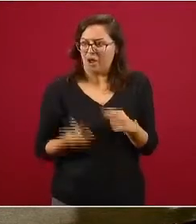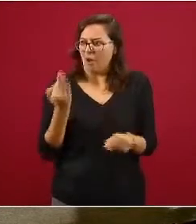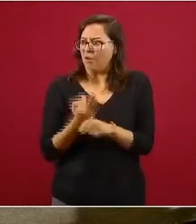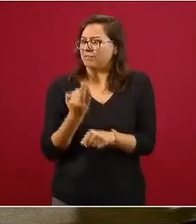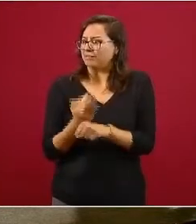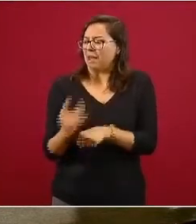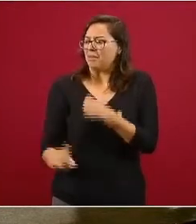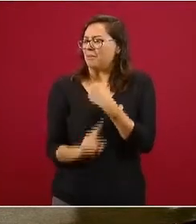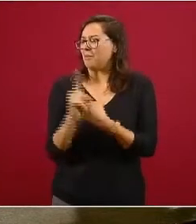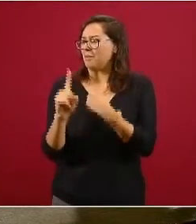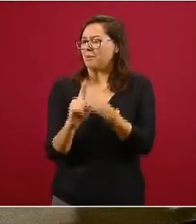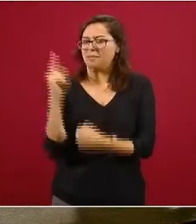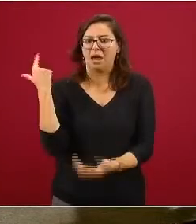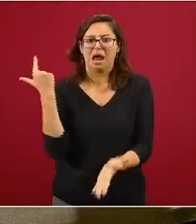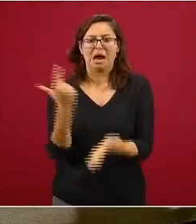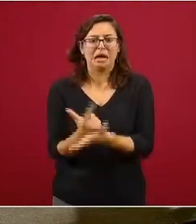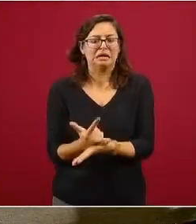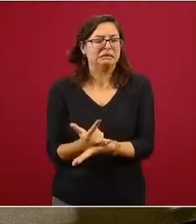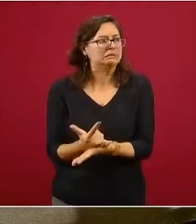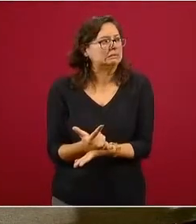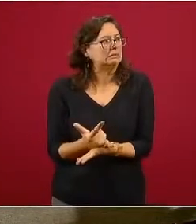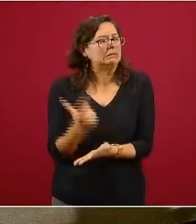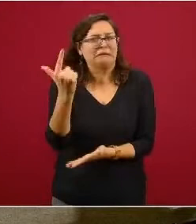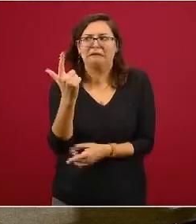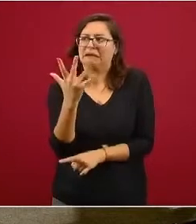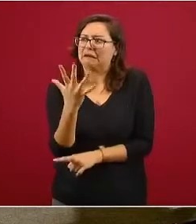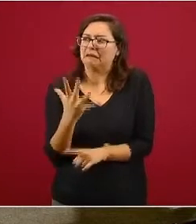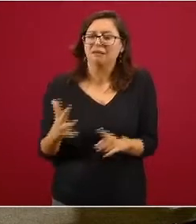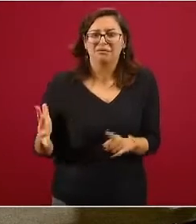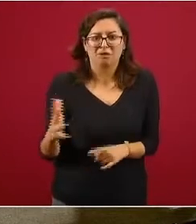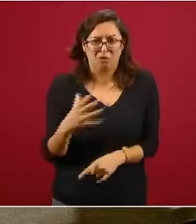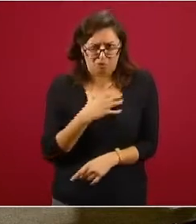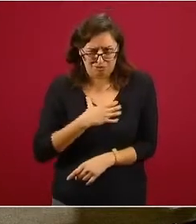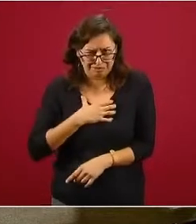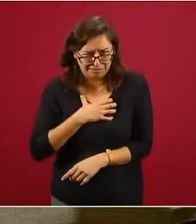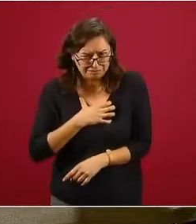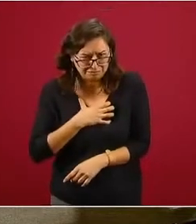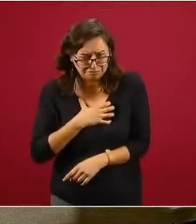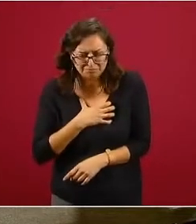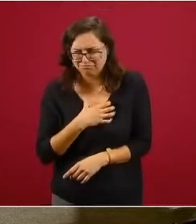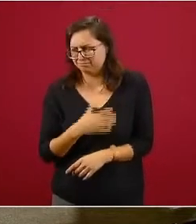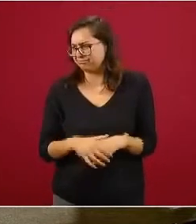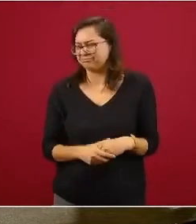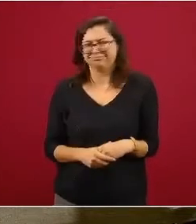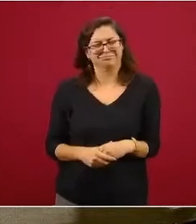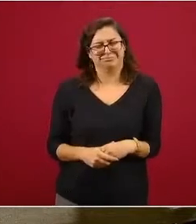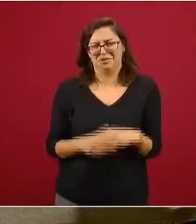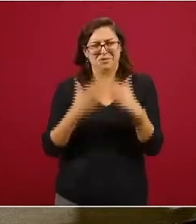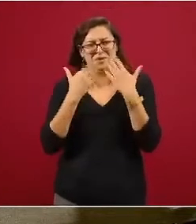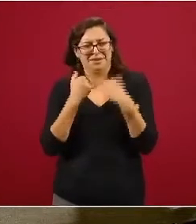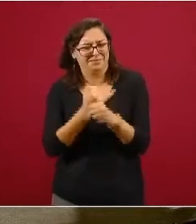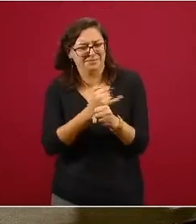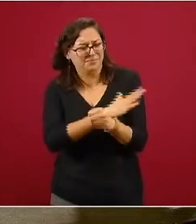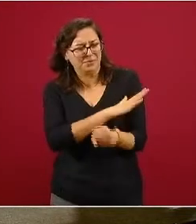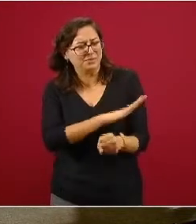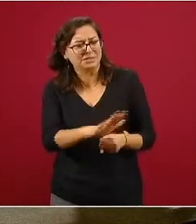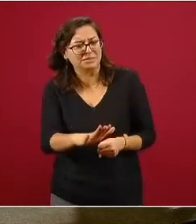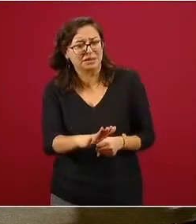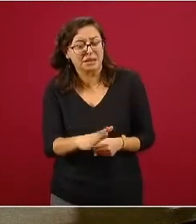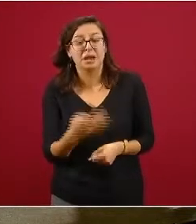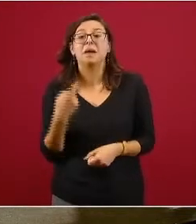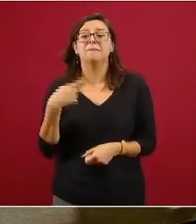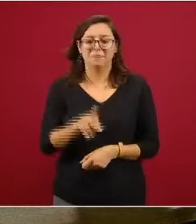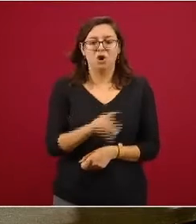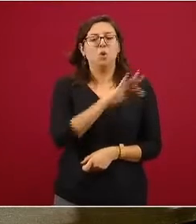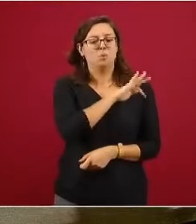adversidad tan grande. Espero que nadie piense que puede haber satisfacción. Lo que sí le puedo decir es que las